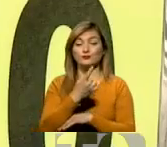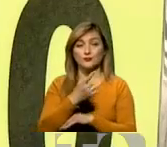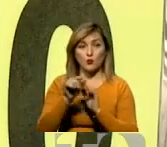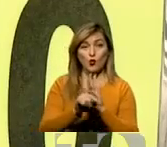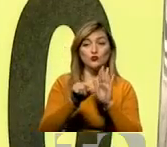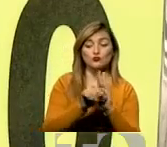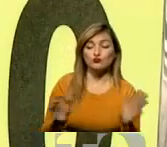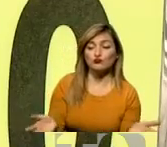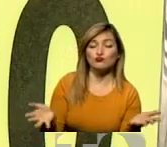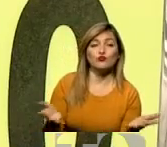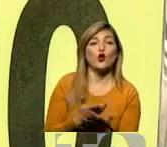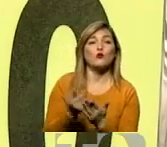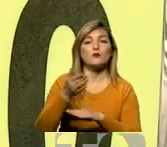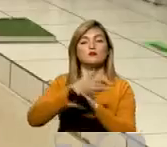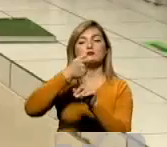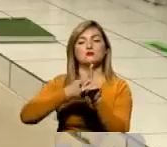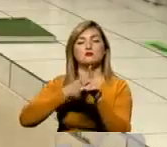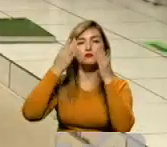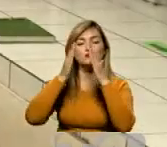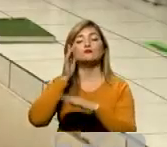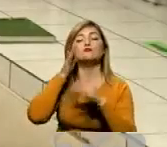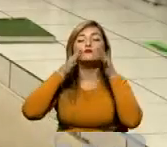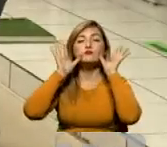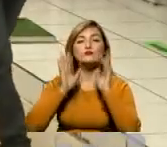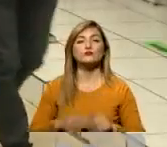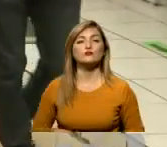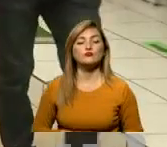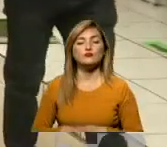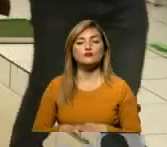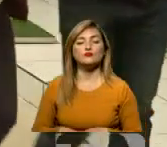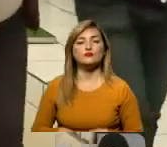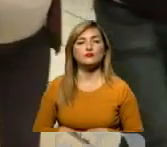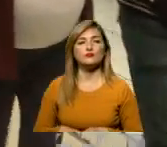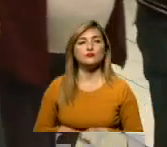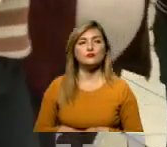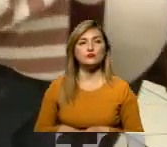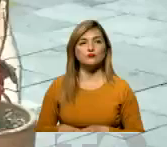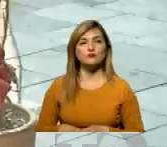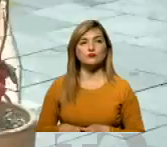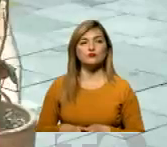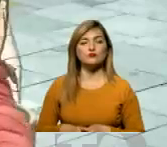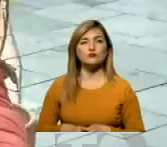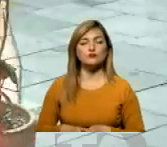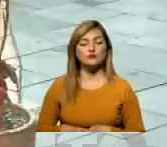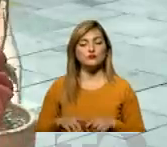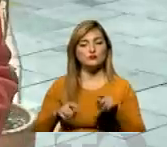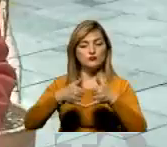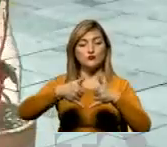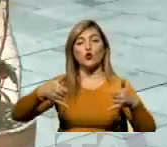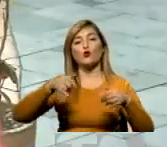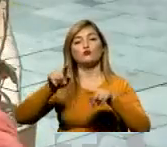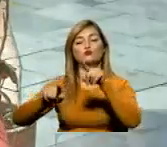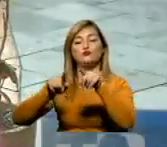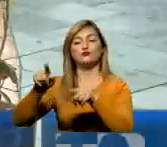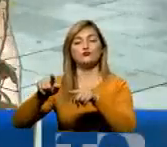para motivar las compras previo al mes de diciembre. En Quito, Stephanie Paz, 24 horas. Algunos locales